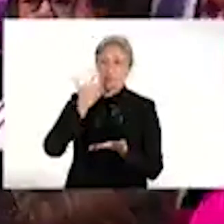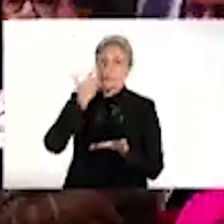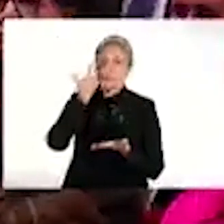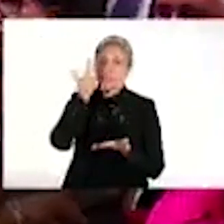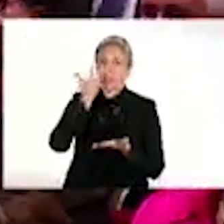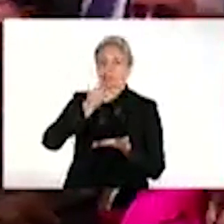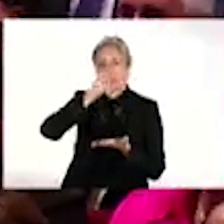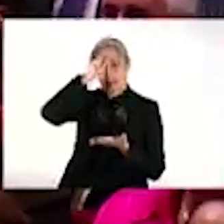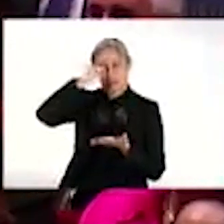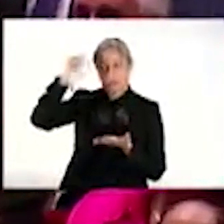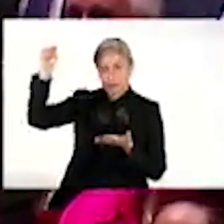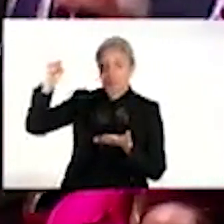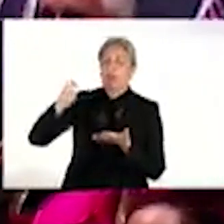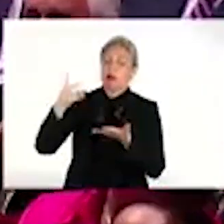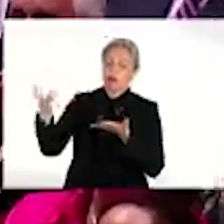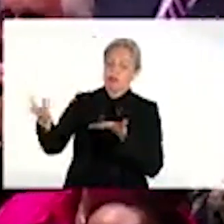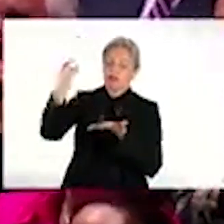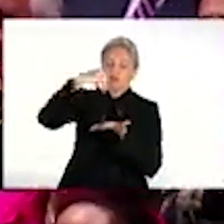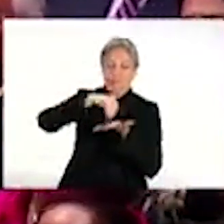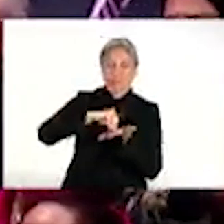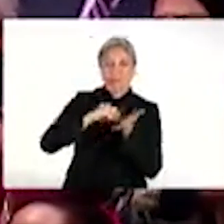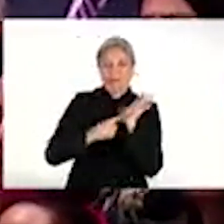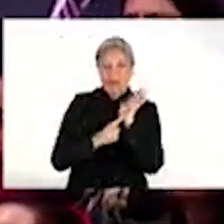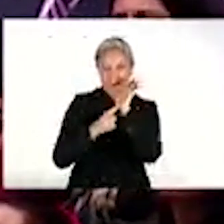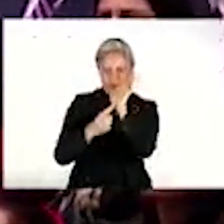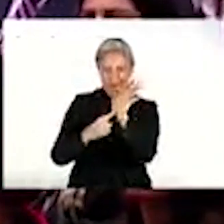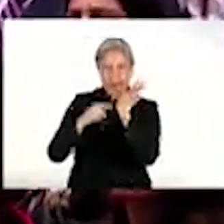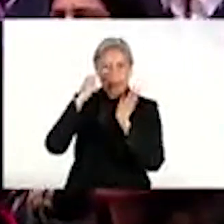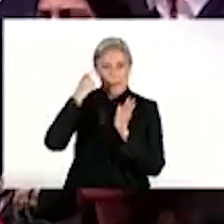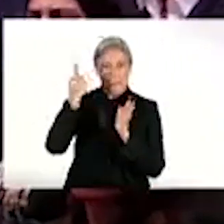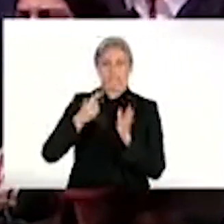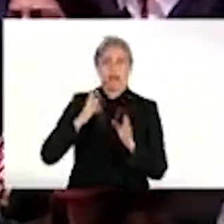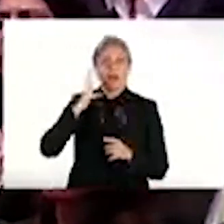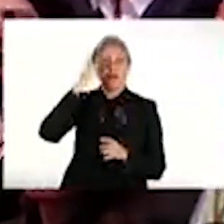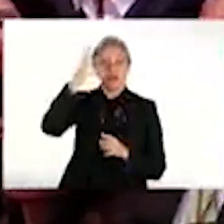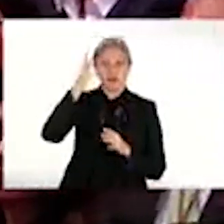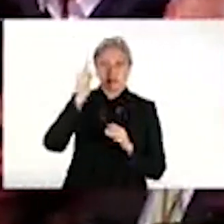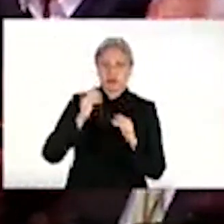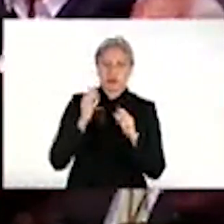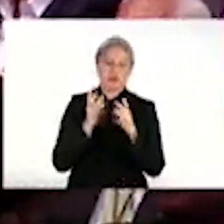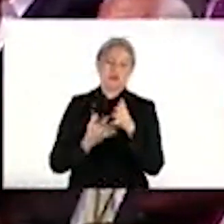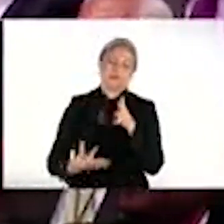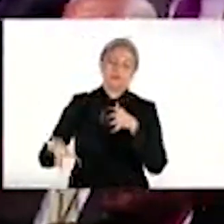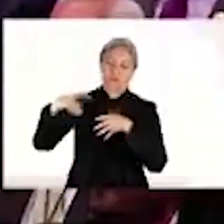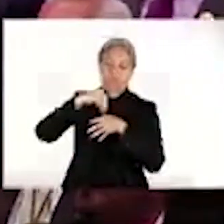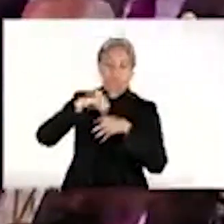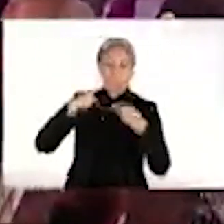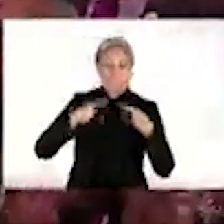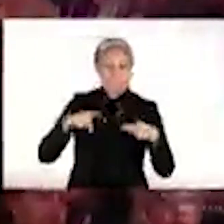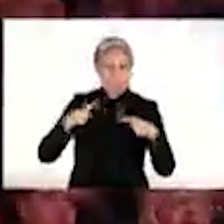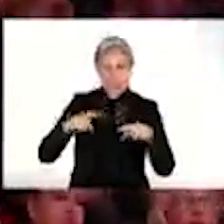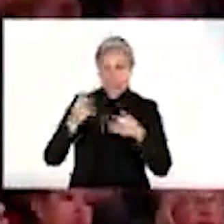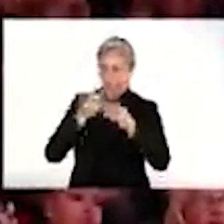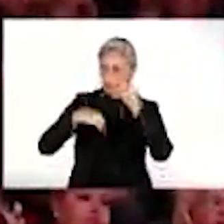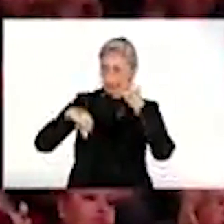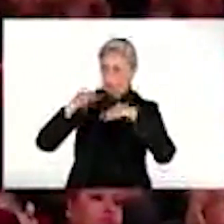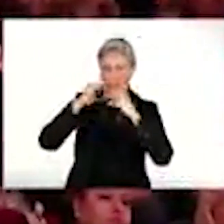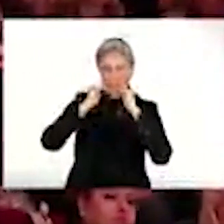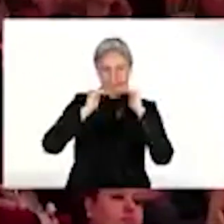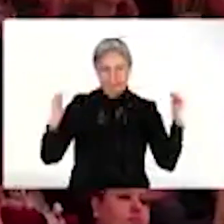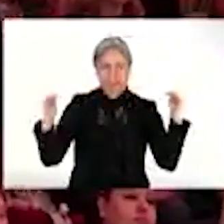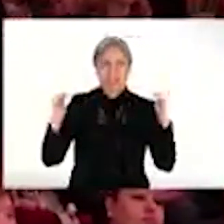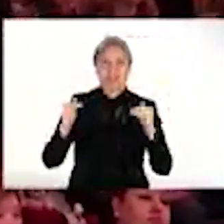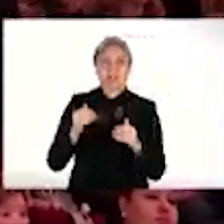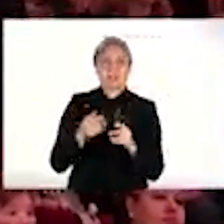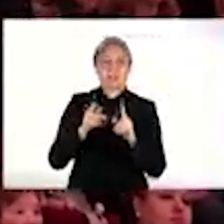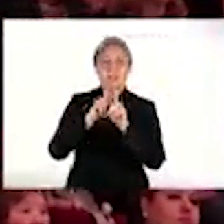de ruta clara hacia un futuro inclusivo, más humano y sostenible. Este plan refrenda nuestro compromiso